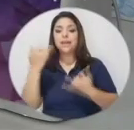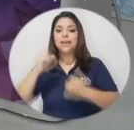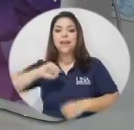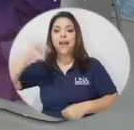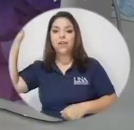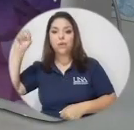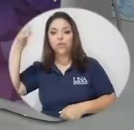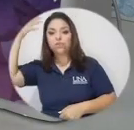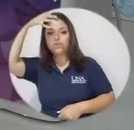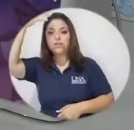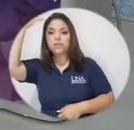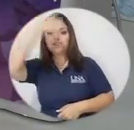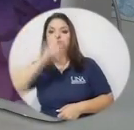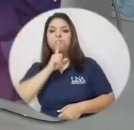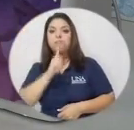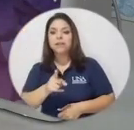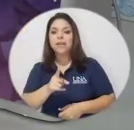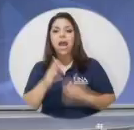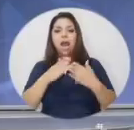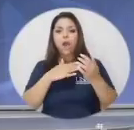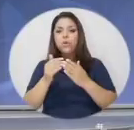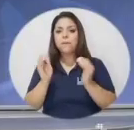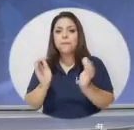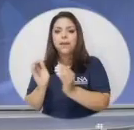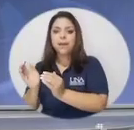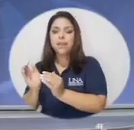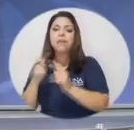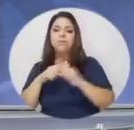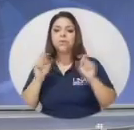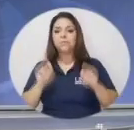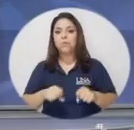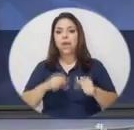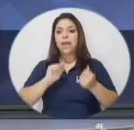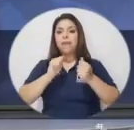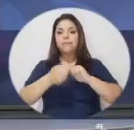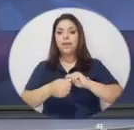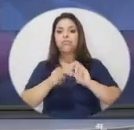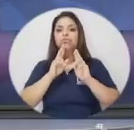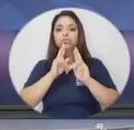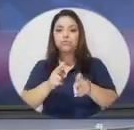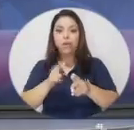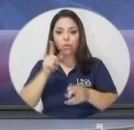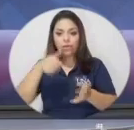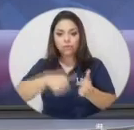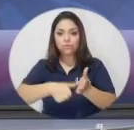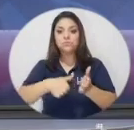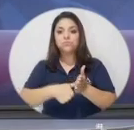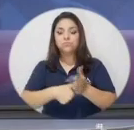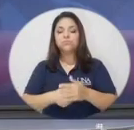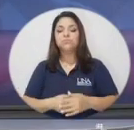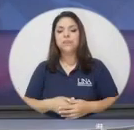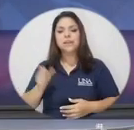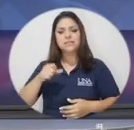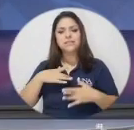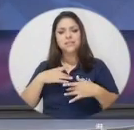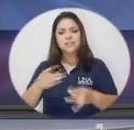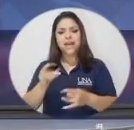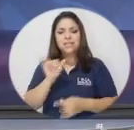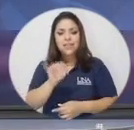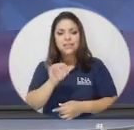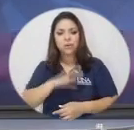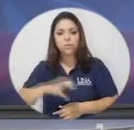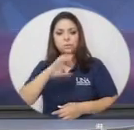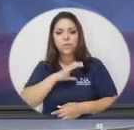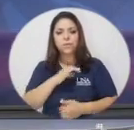pueden transformar el resultado de una elección. Sí, interesante que que este comportamiento se esté